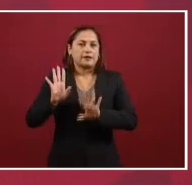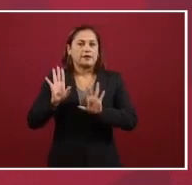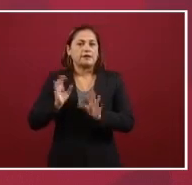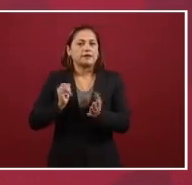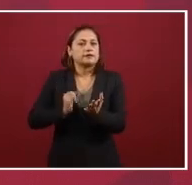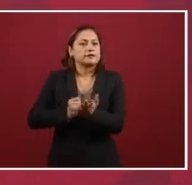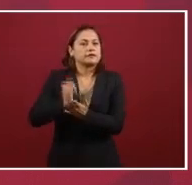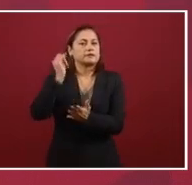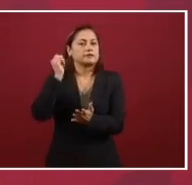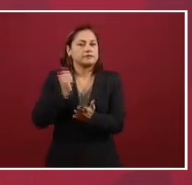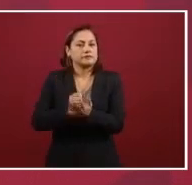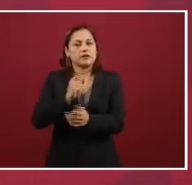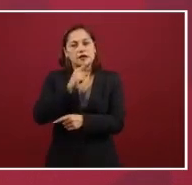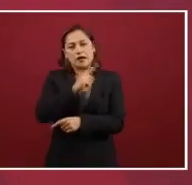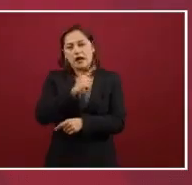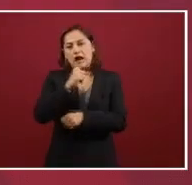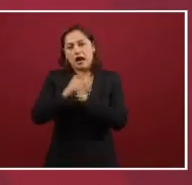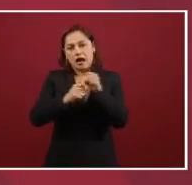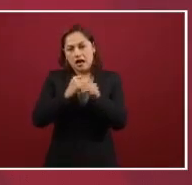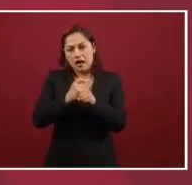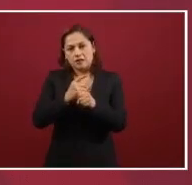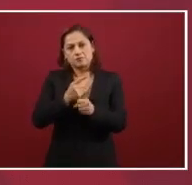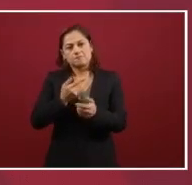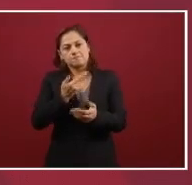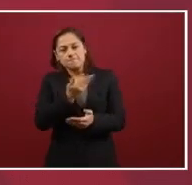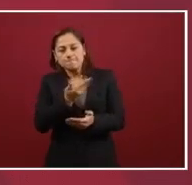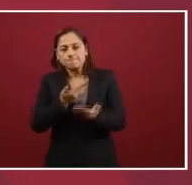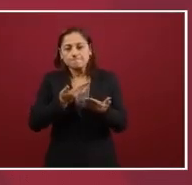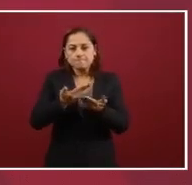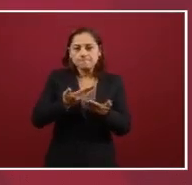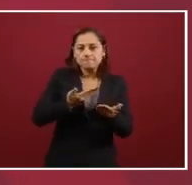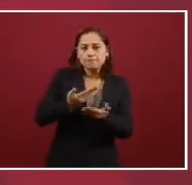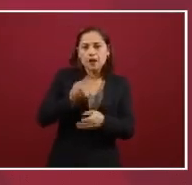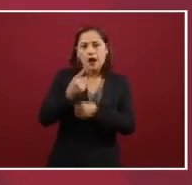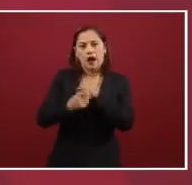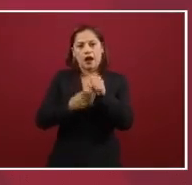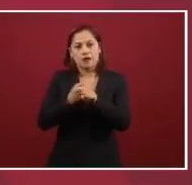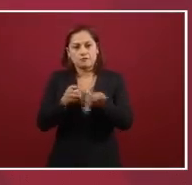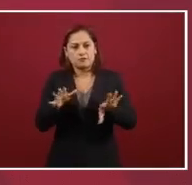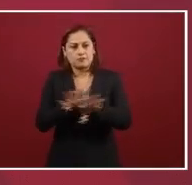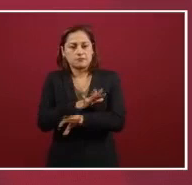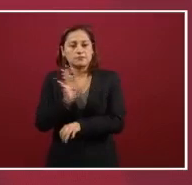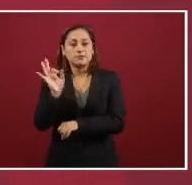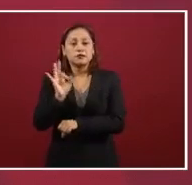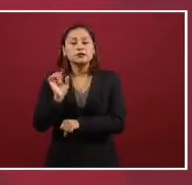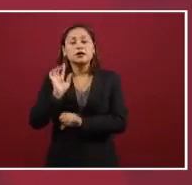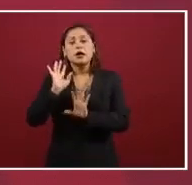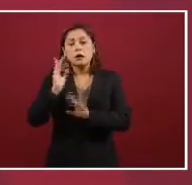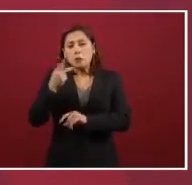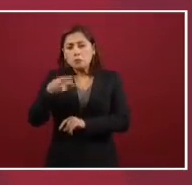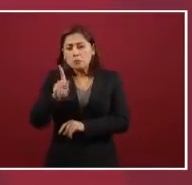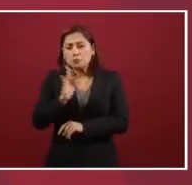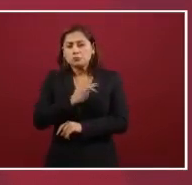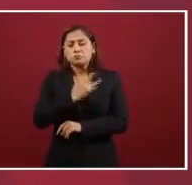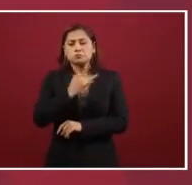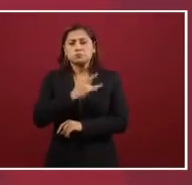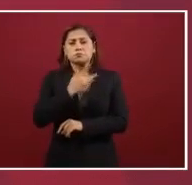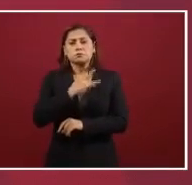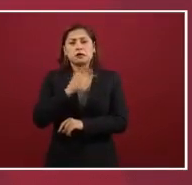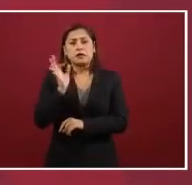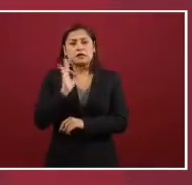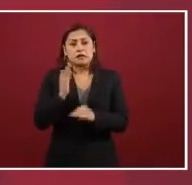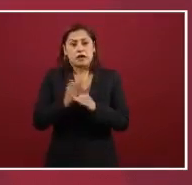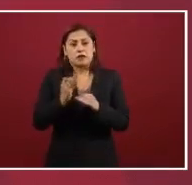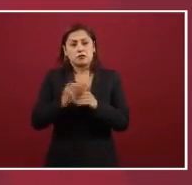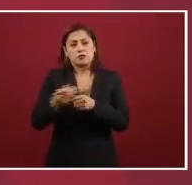yo supondría que el diseño de este fondo y inclusive lo que guardamos para el año entrante,